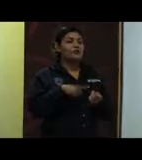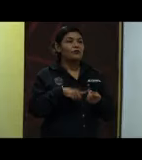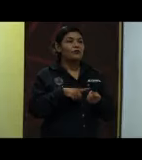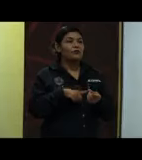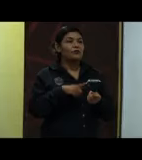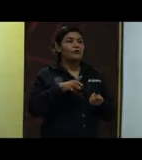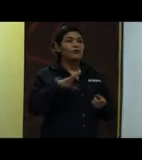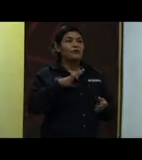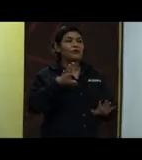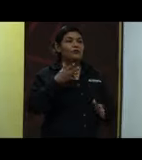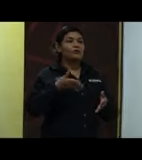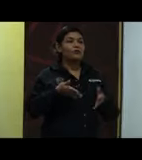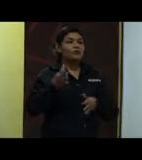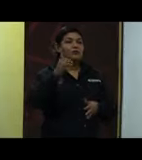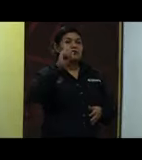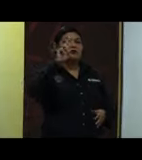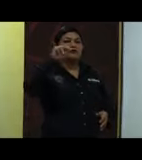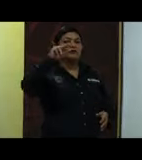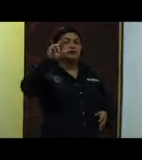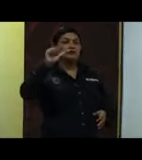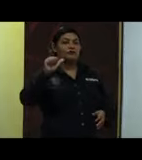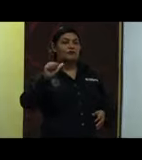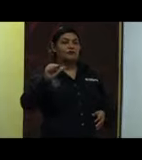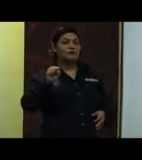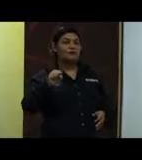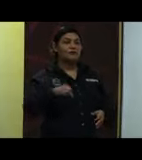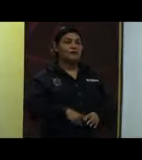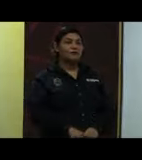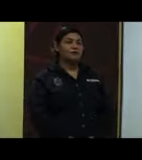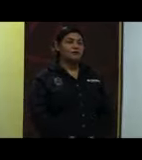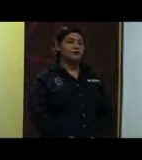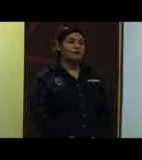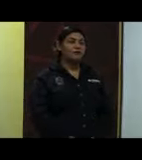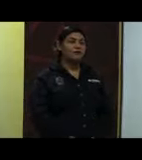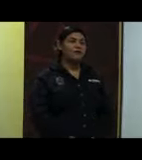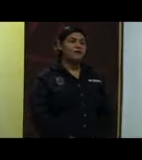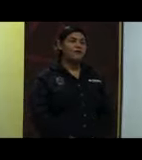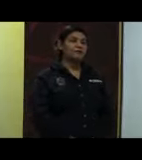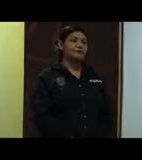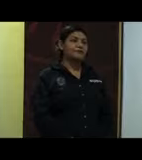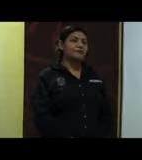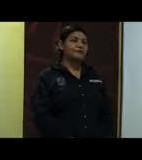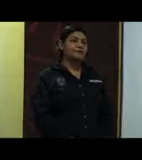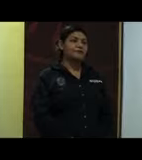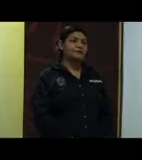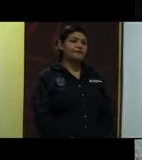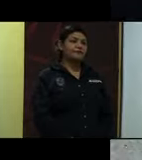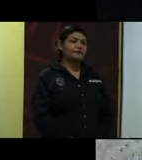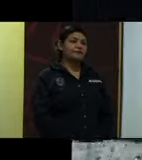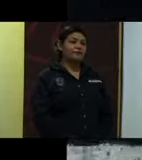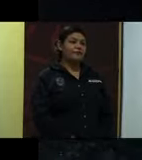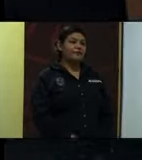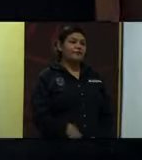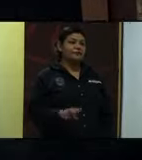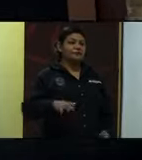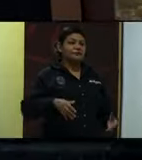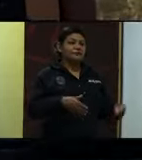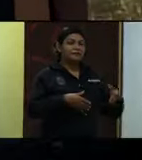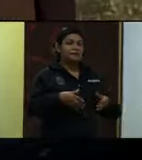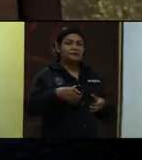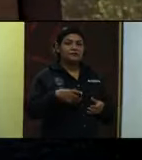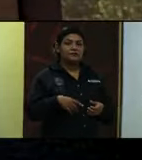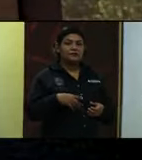como si fuera las dunas. Sí. Ahí se alcanza a apreciar la playa Tesoro. Es por el área de la Pedrera, donde están las áreas